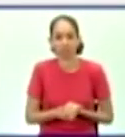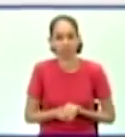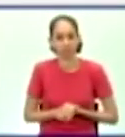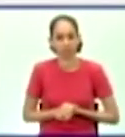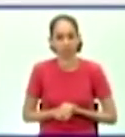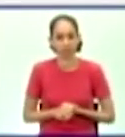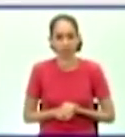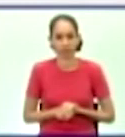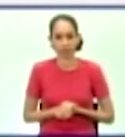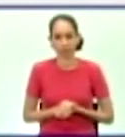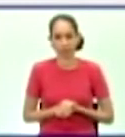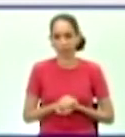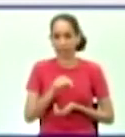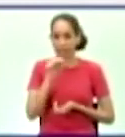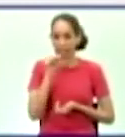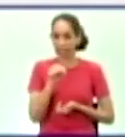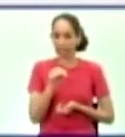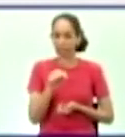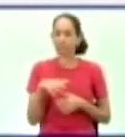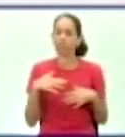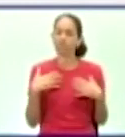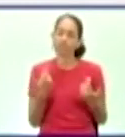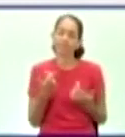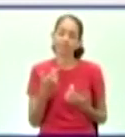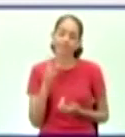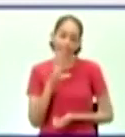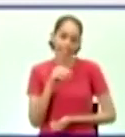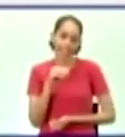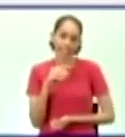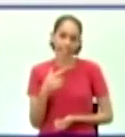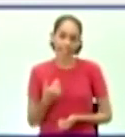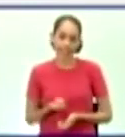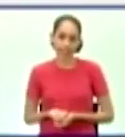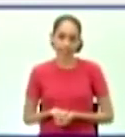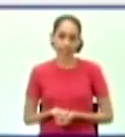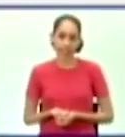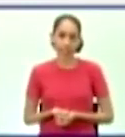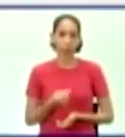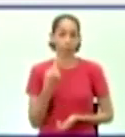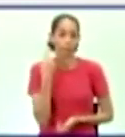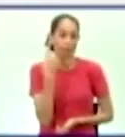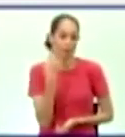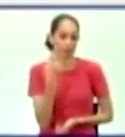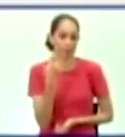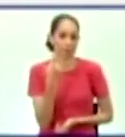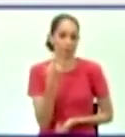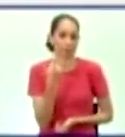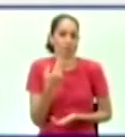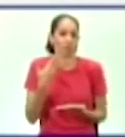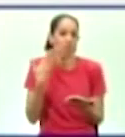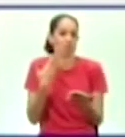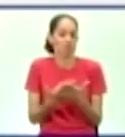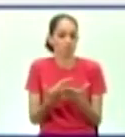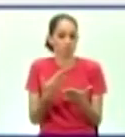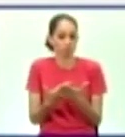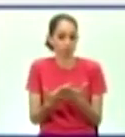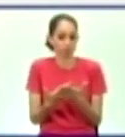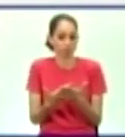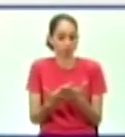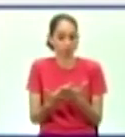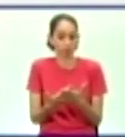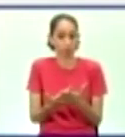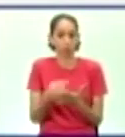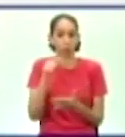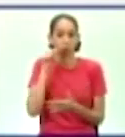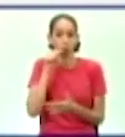162. Aquí nos hablan de que tenemos que probar que un punto es punto medio